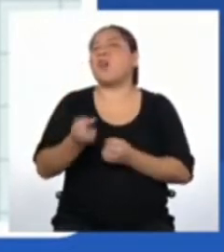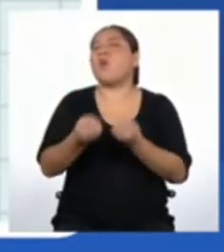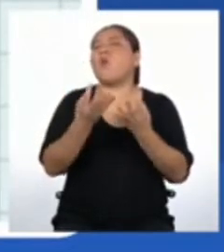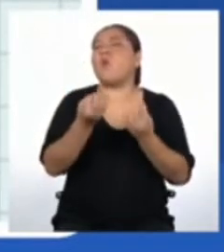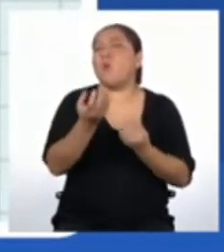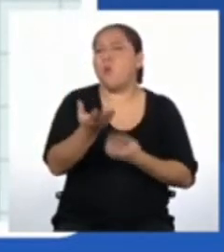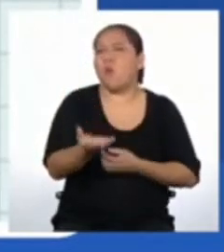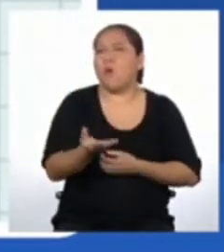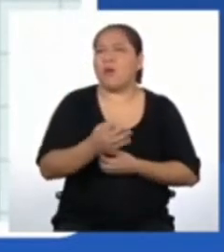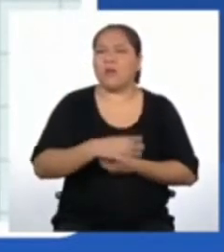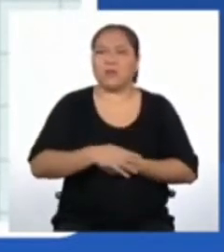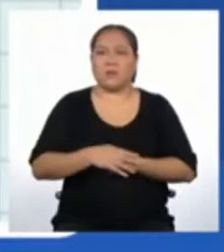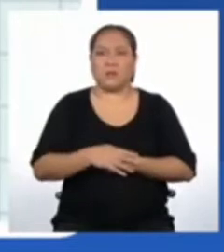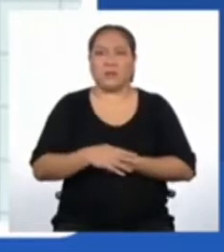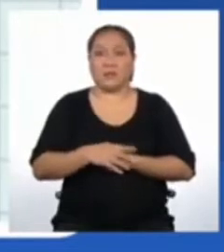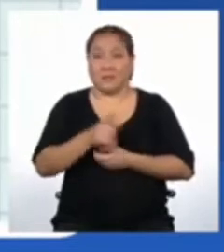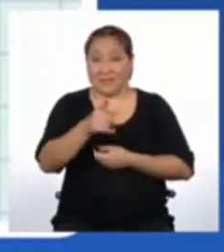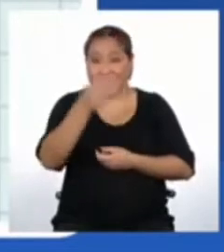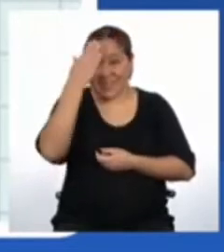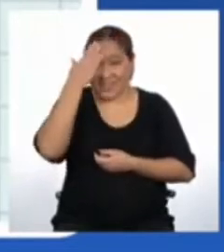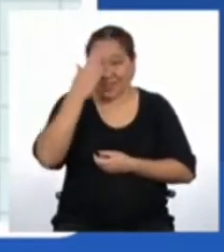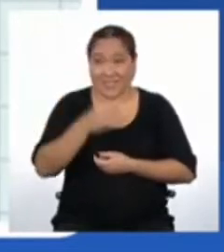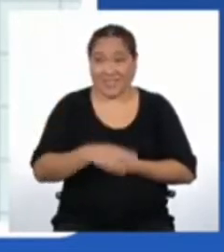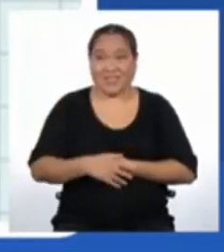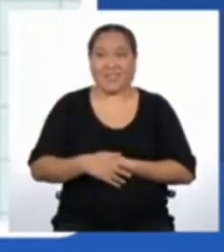por 6? ¿La tienen?